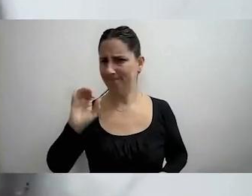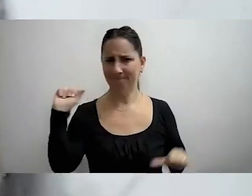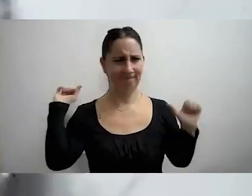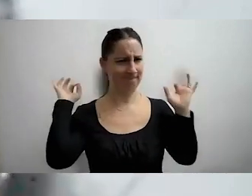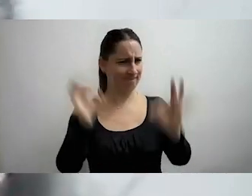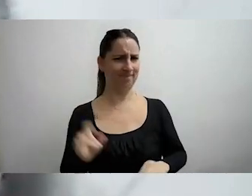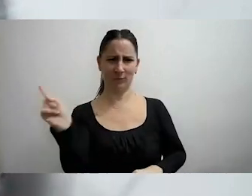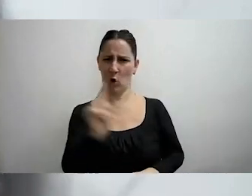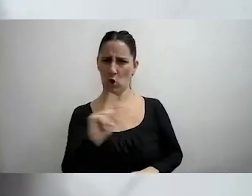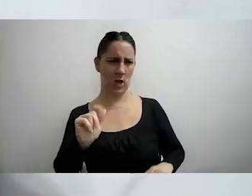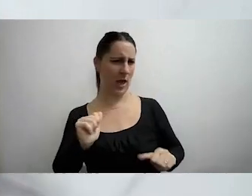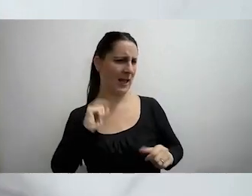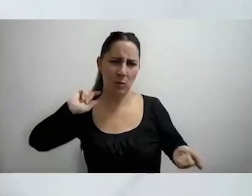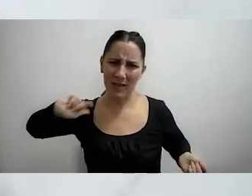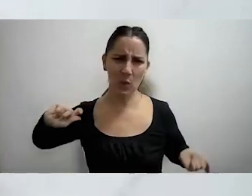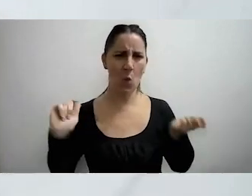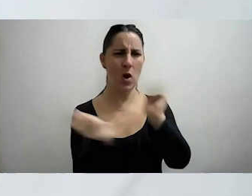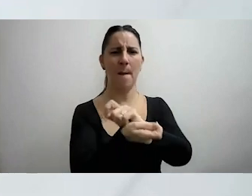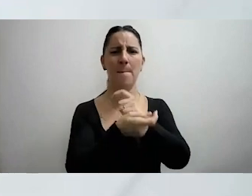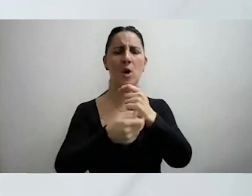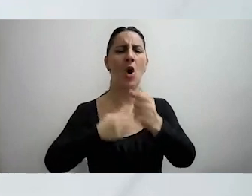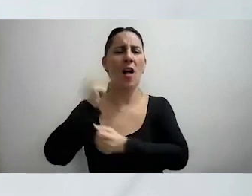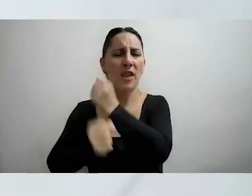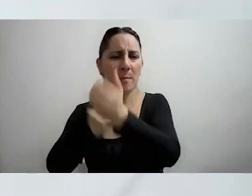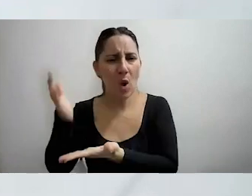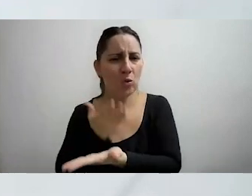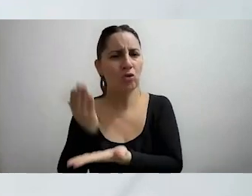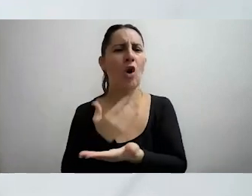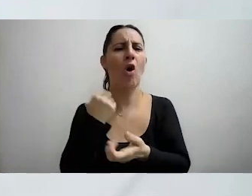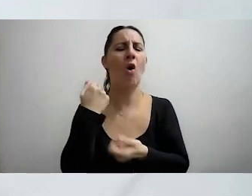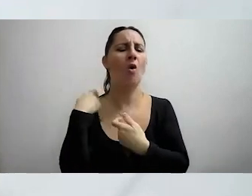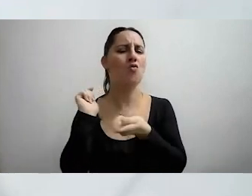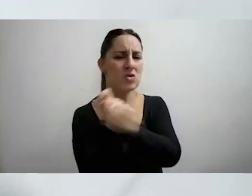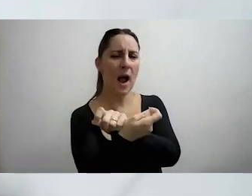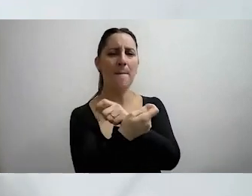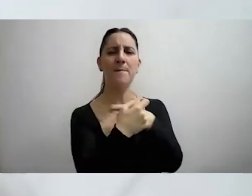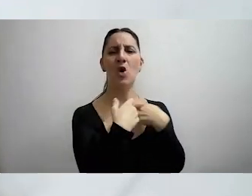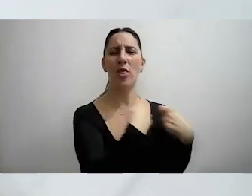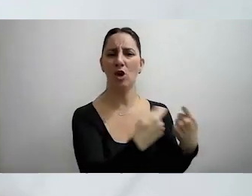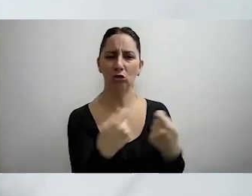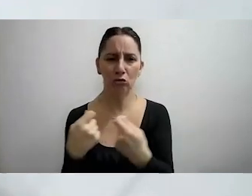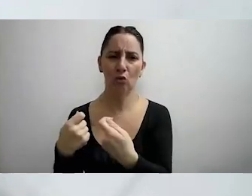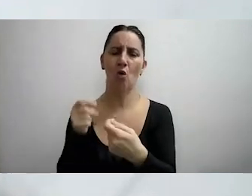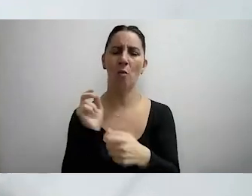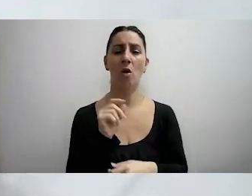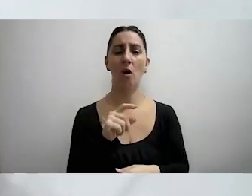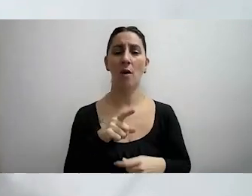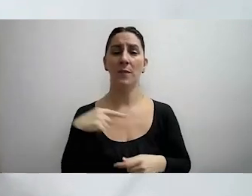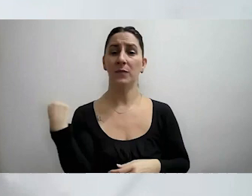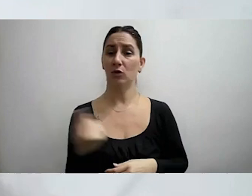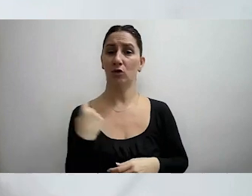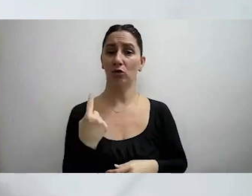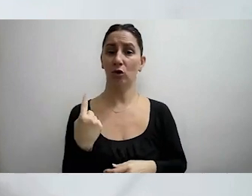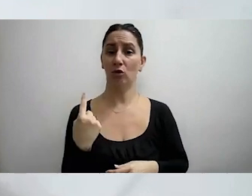y de consumo. Para empezar, lo que tenemos puesto, mirémonos lo que tenemos puesto. Si lo que tenemos puesto no